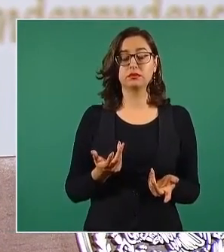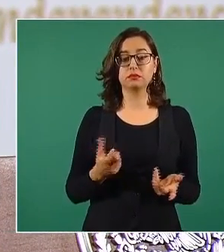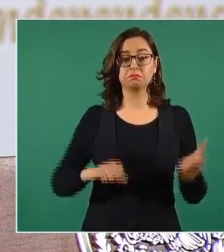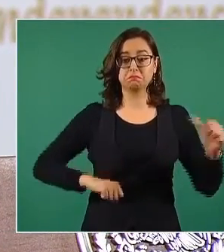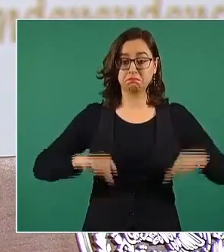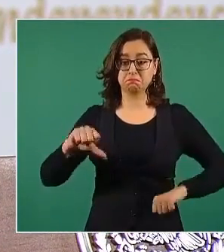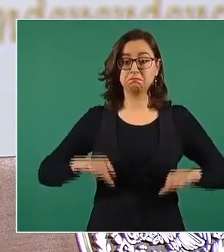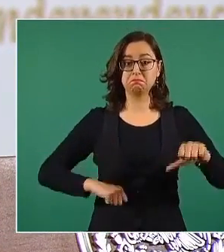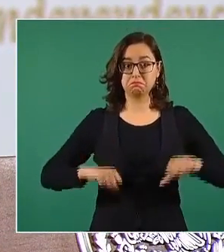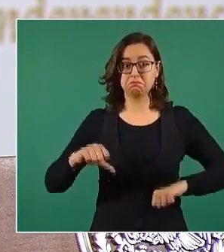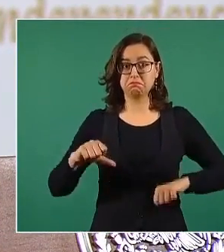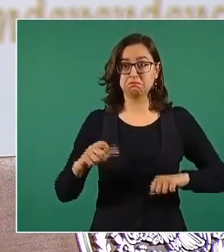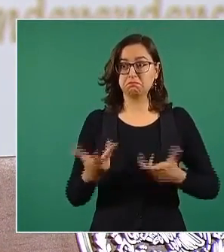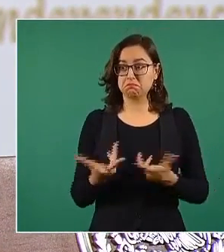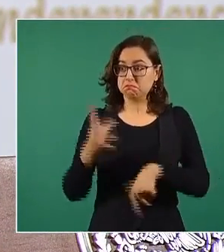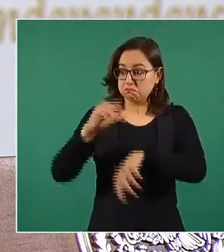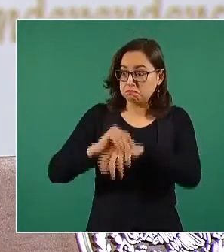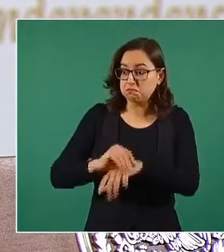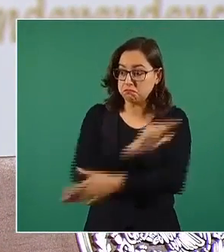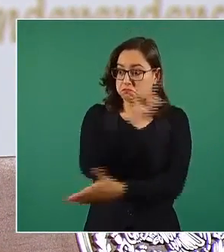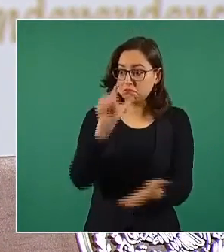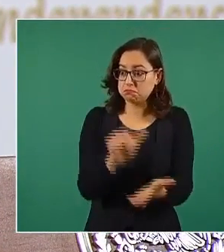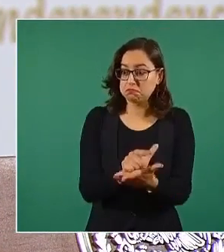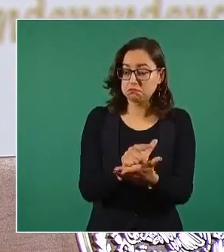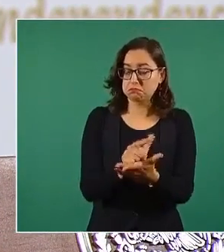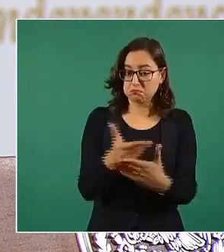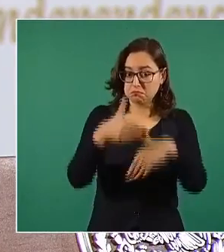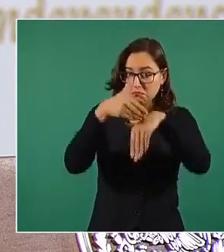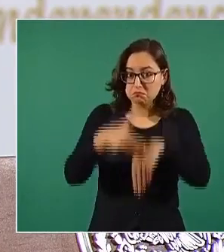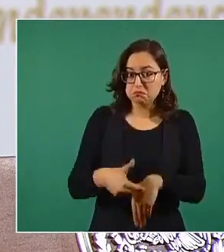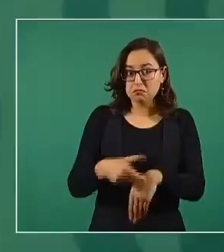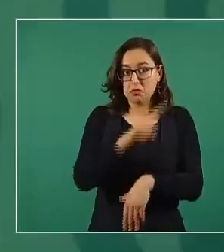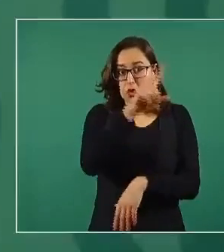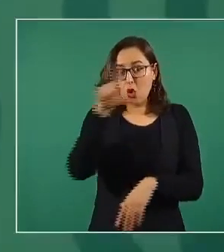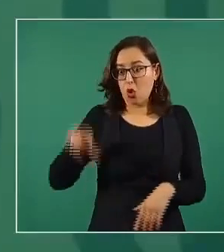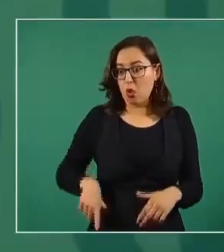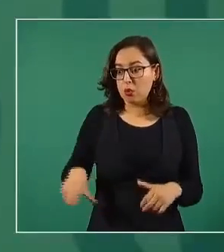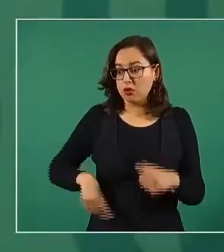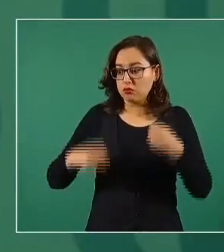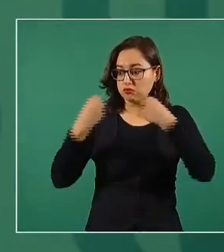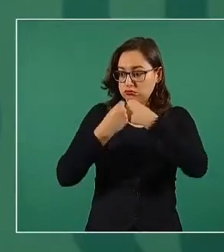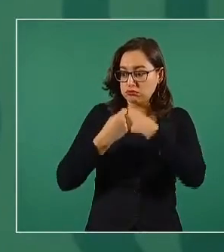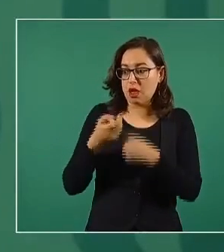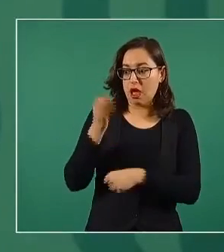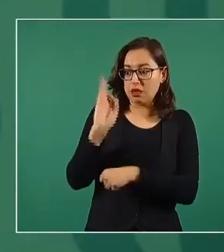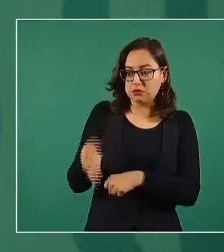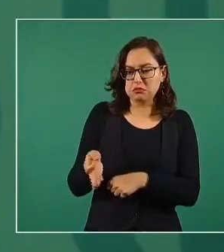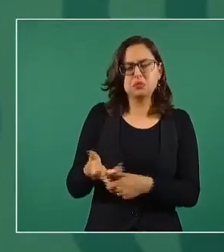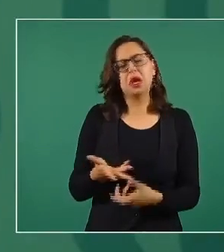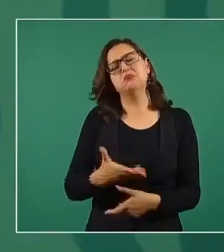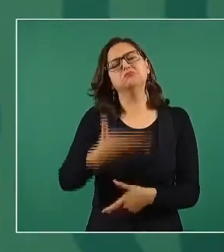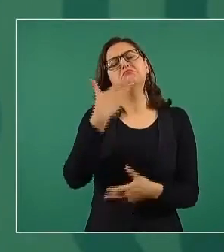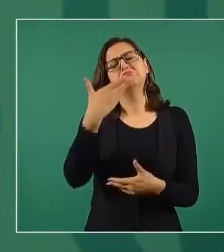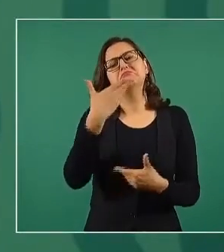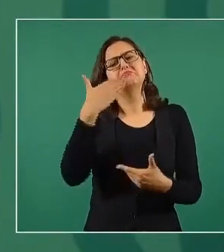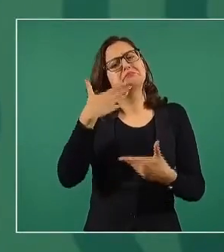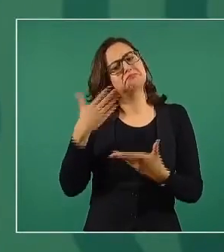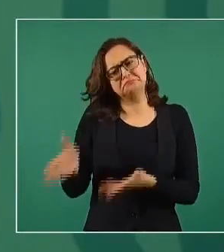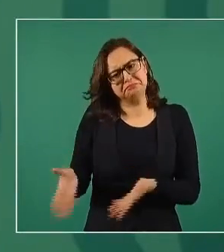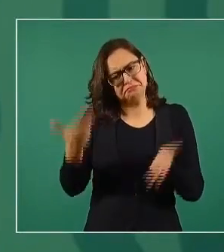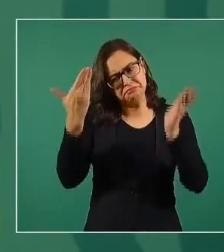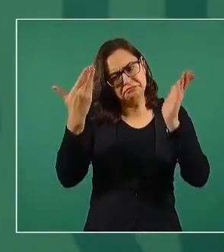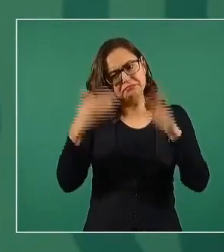actividad permitida y se cuente con el apoyo de los gobiernos fronterizos, pues puede hacerlo.